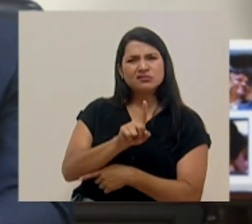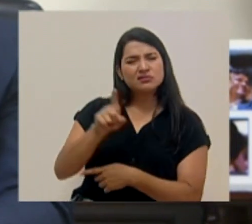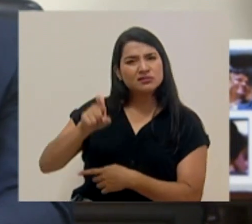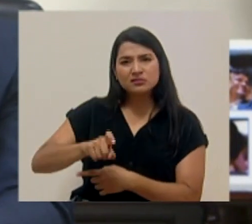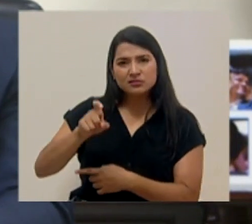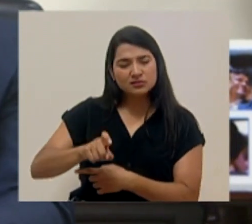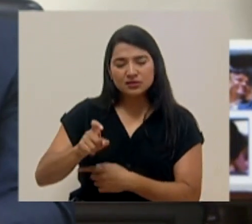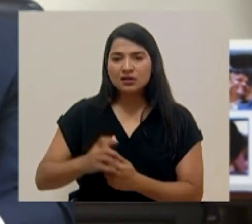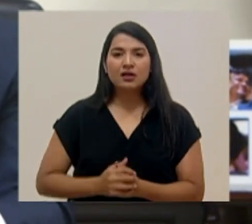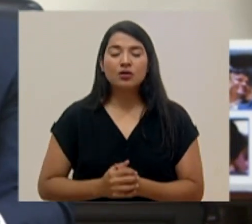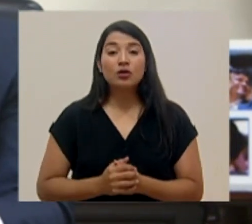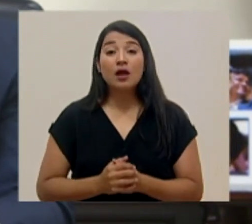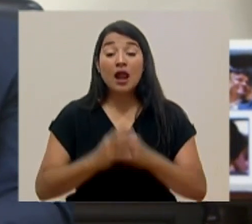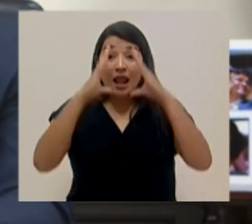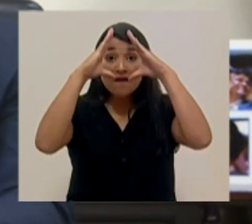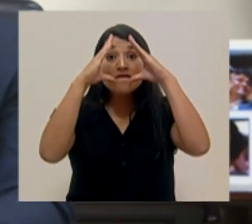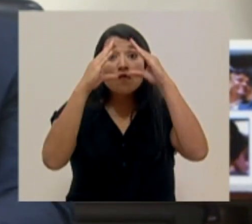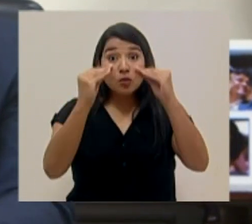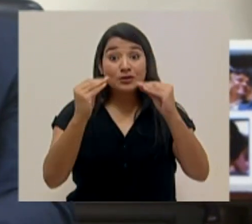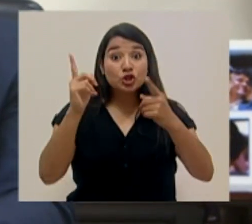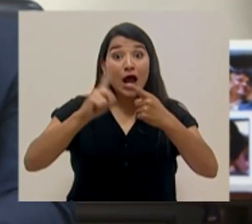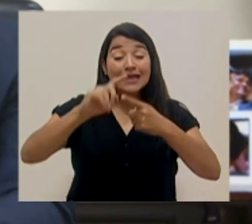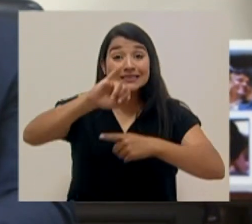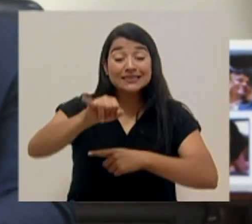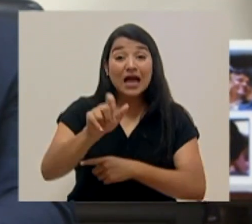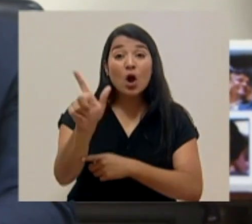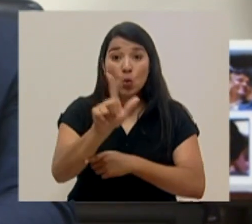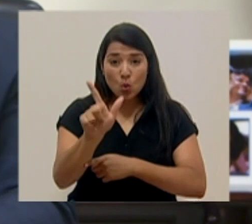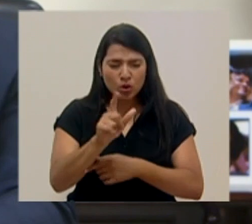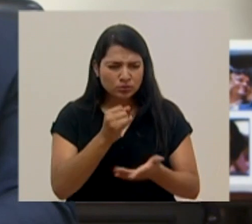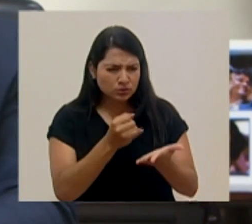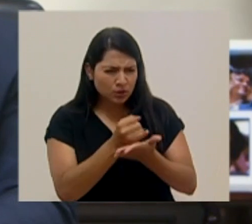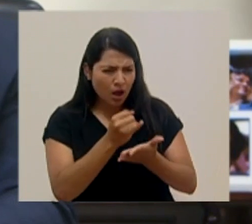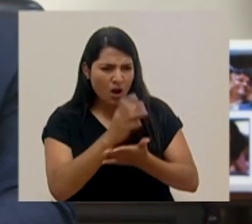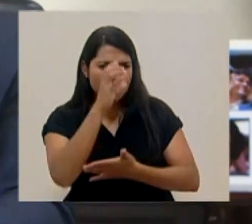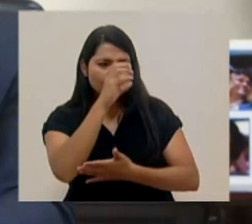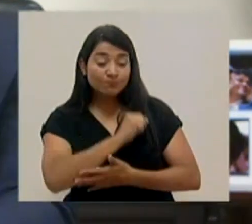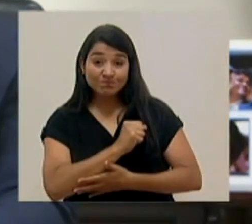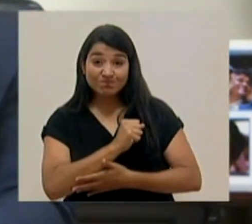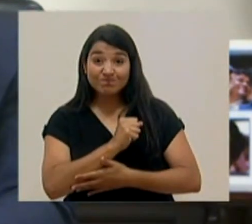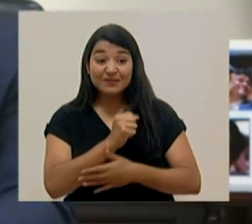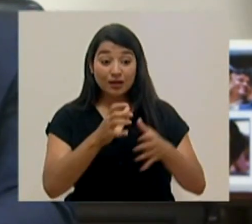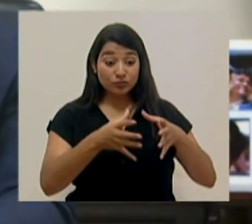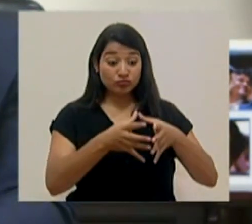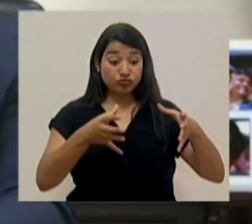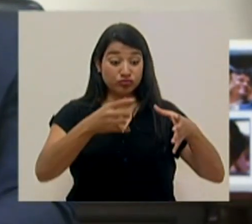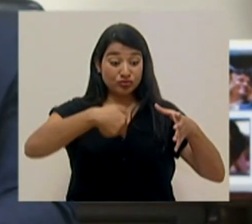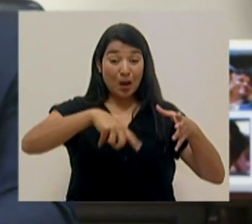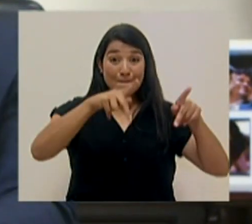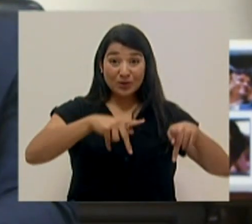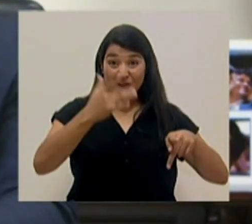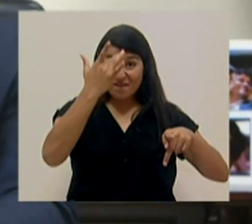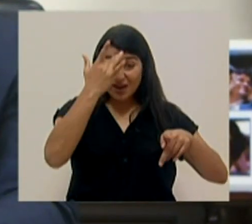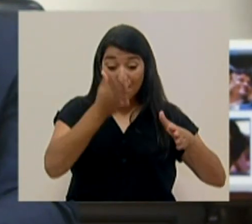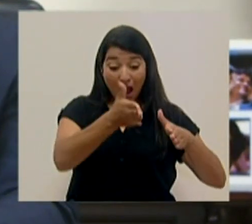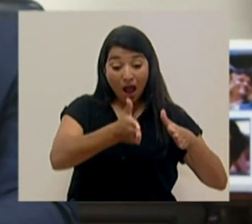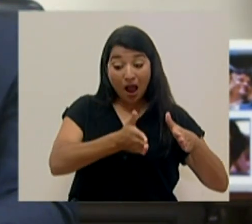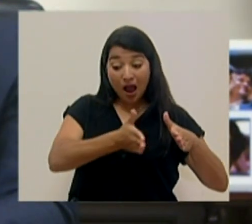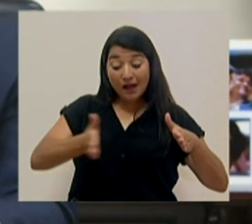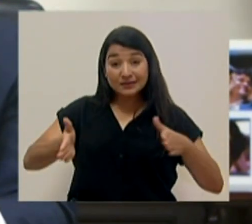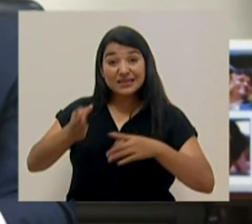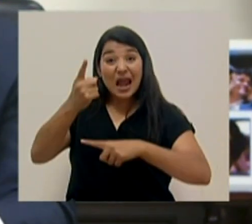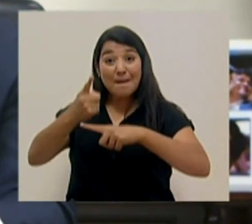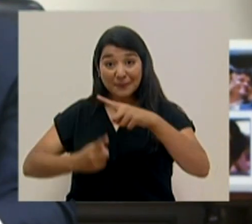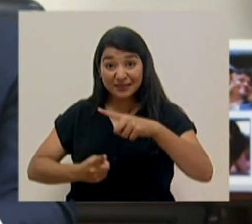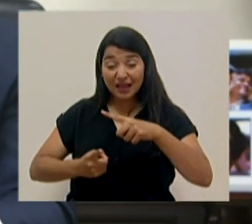innecesarias. Los datos a julio señalaban que más de la mitad de los casos positivos salieron